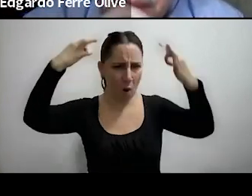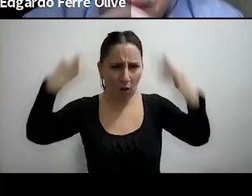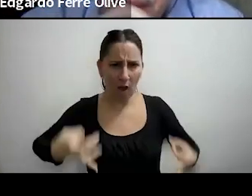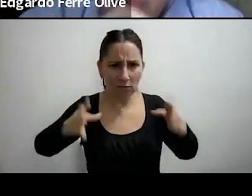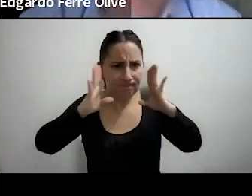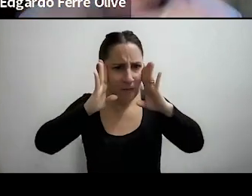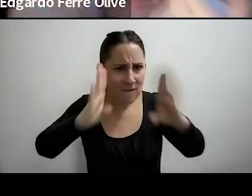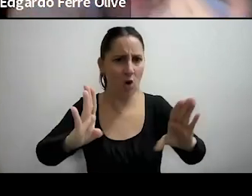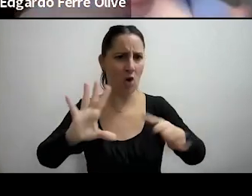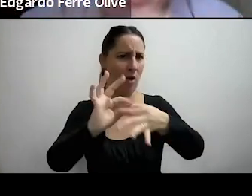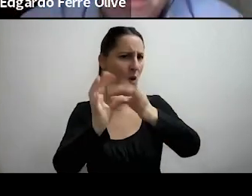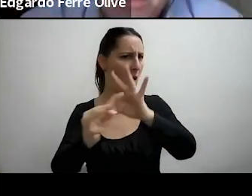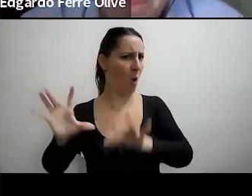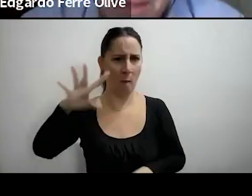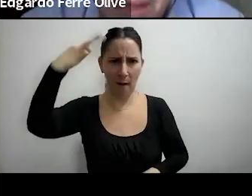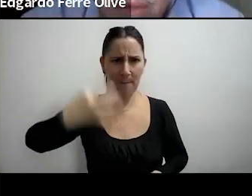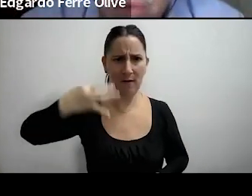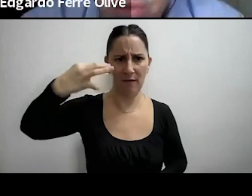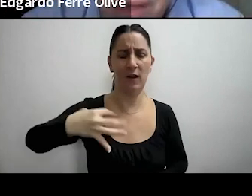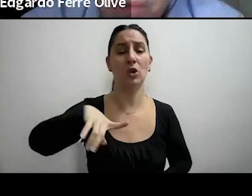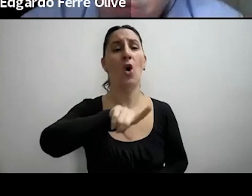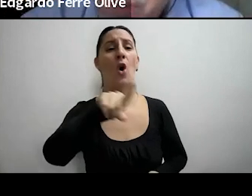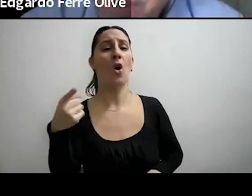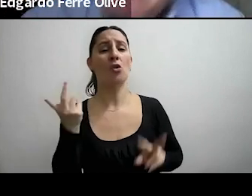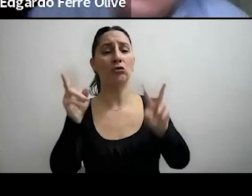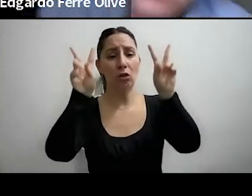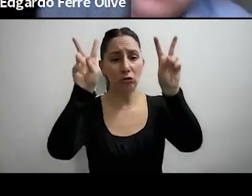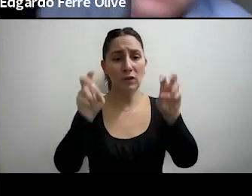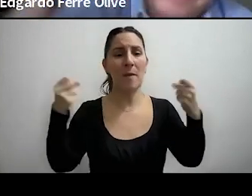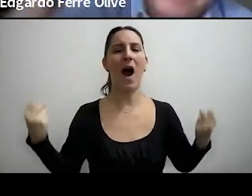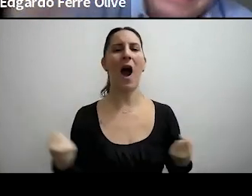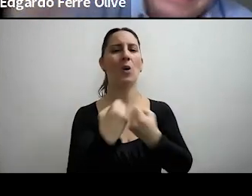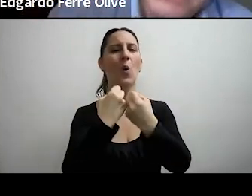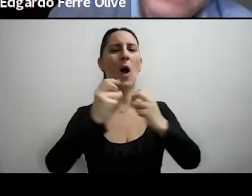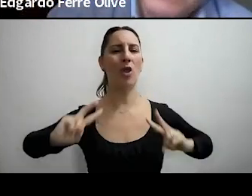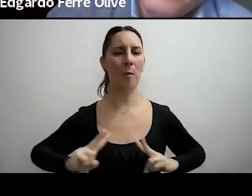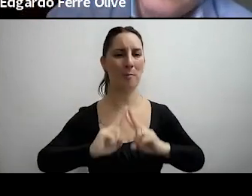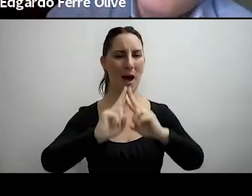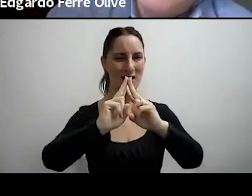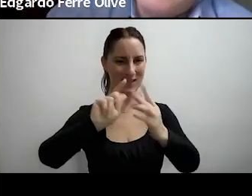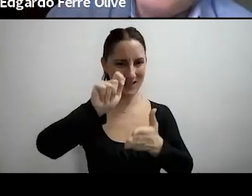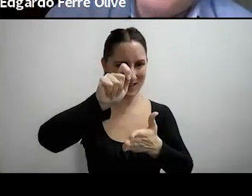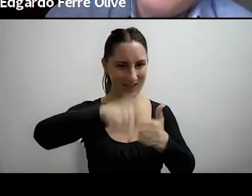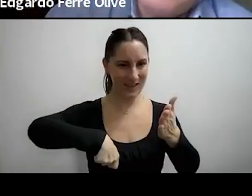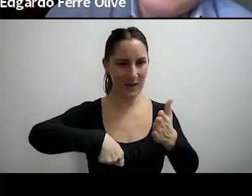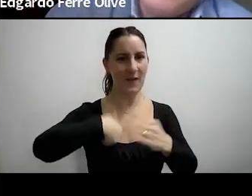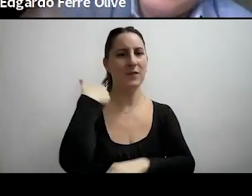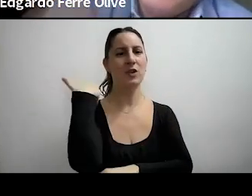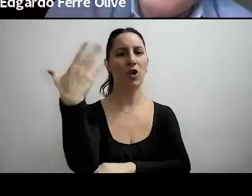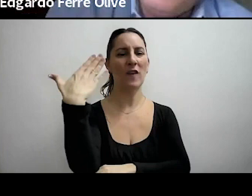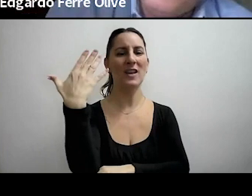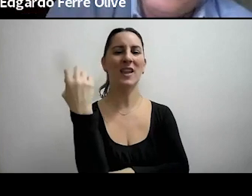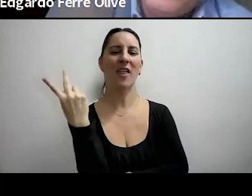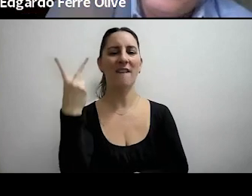Otro tema que hay que tener en cuenta es lo que surge del Acuerdo de París. ¿Se acuerdan que yo les dije? digamos, en la conferencia de las partes 27,